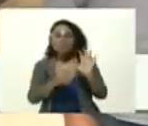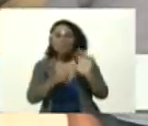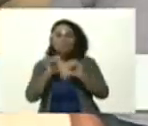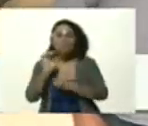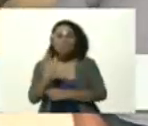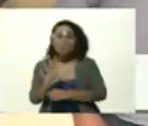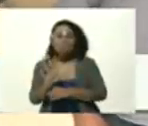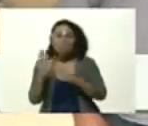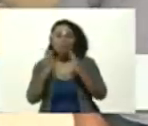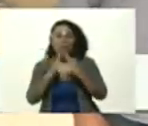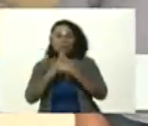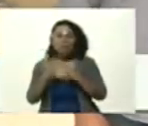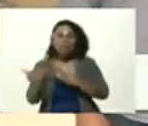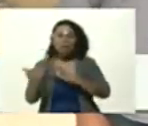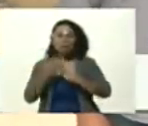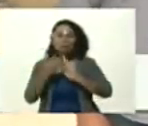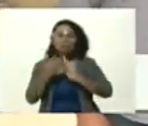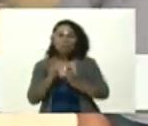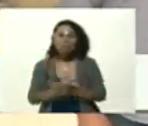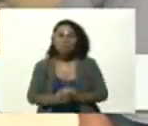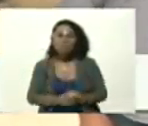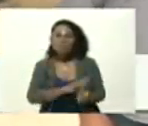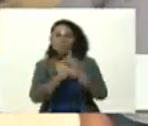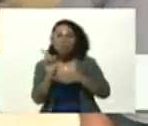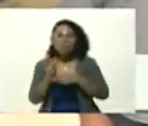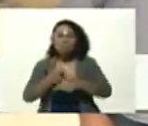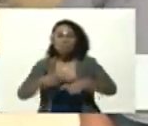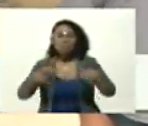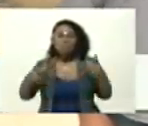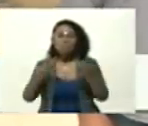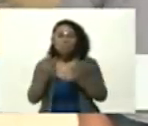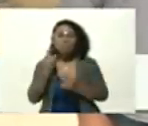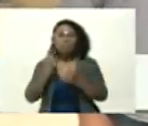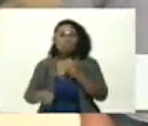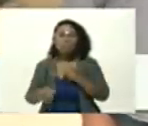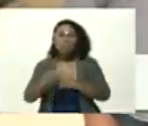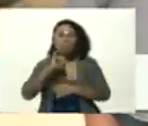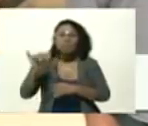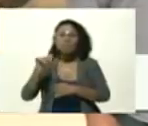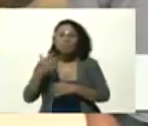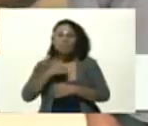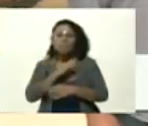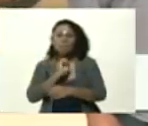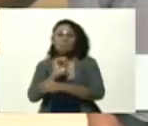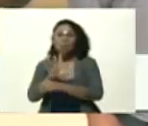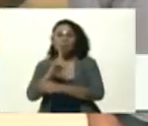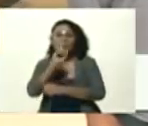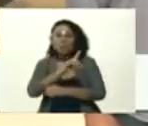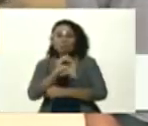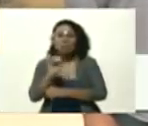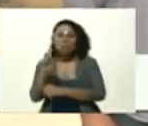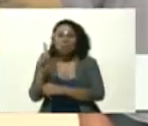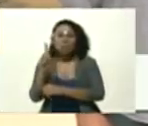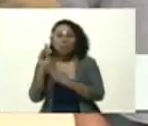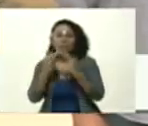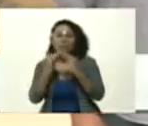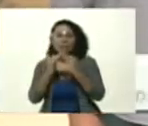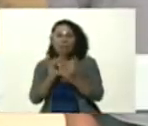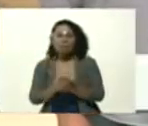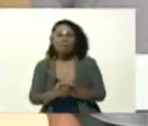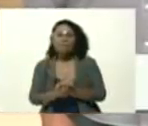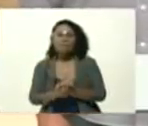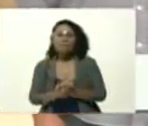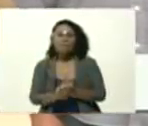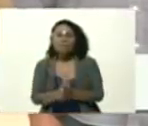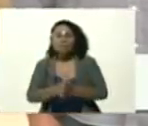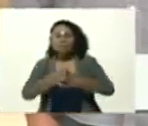1.065 viviendas afectadas. Eso aumenta el número del último reporte que le hemos enviado en 101 viviendas. La